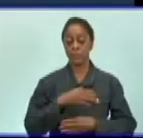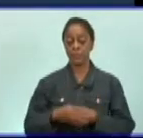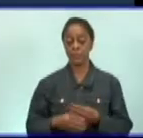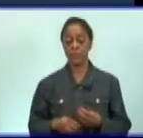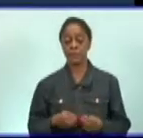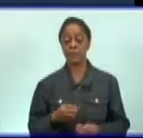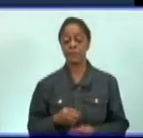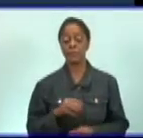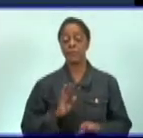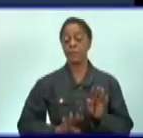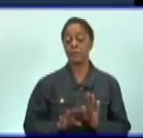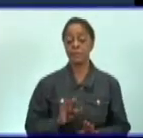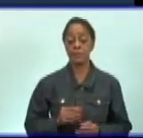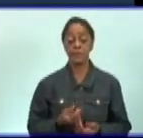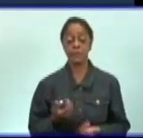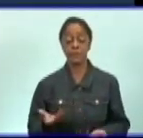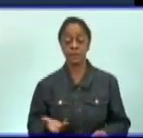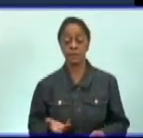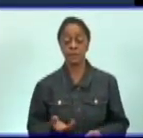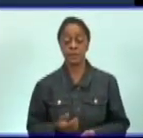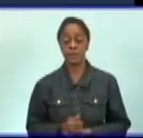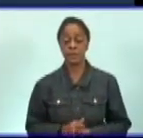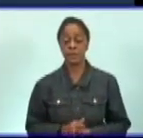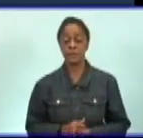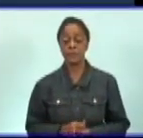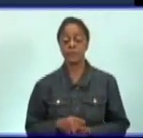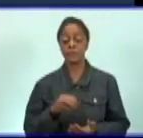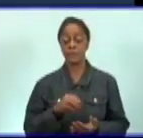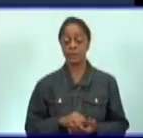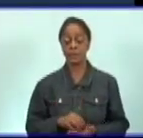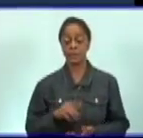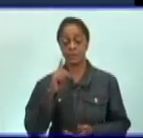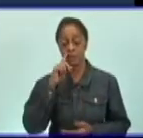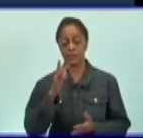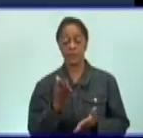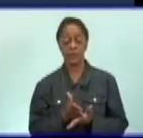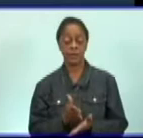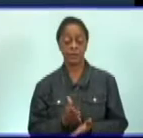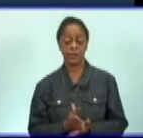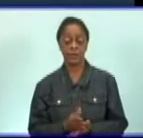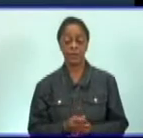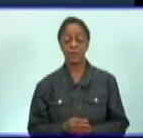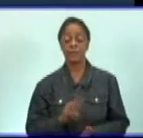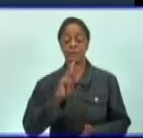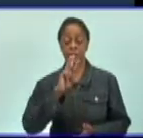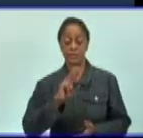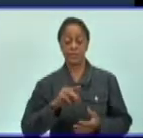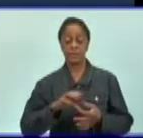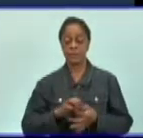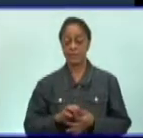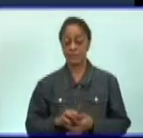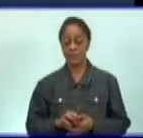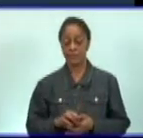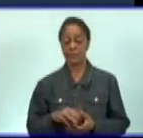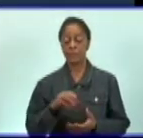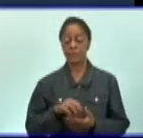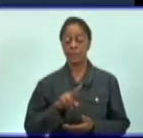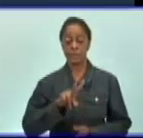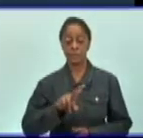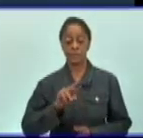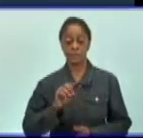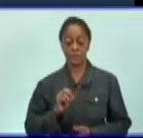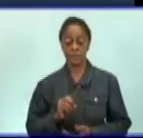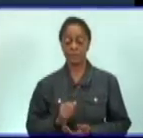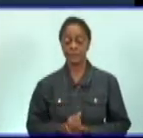compuesto dependiente o dado ya en clases de tercer grado, contenido nuevo del